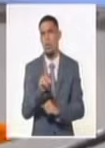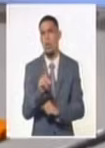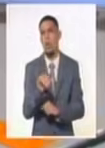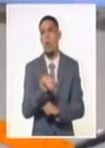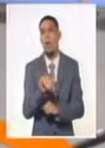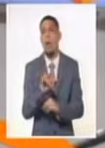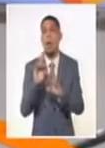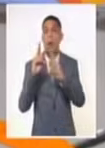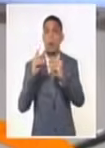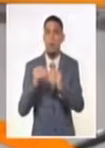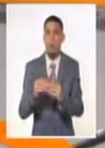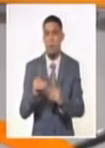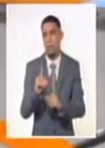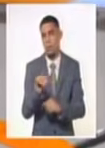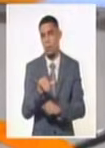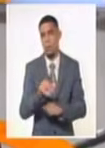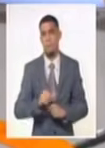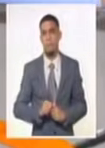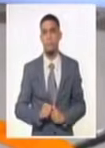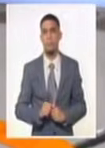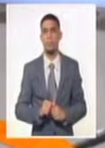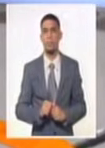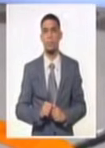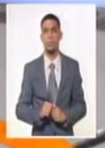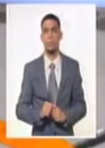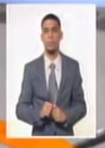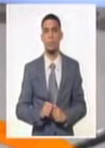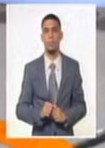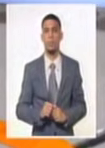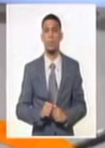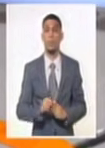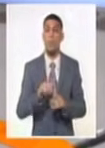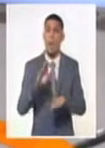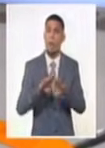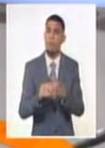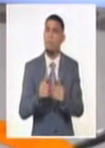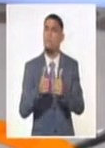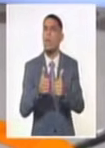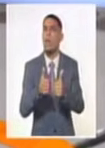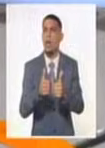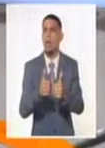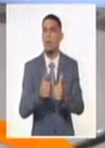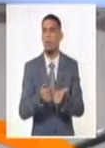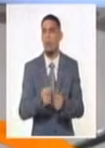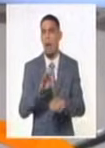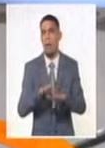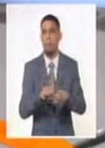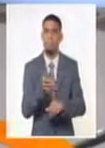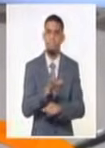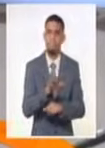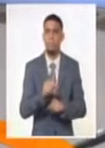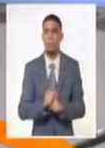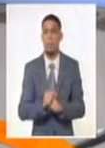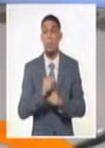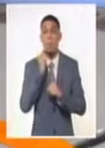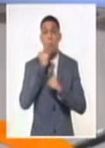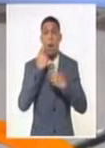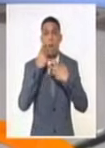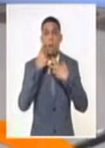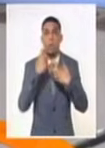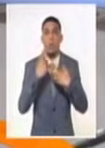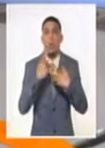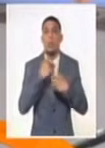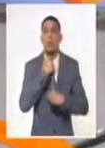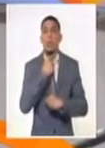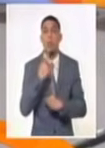de conciliar todo. Eso no quiere decir que siempre nos sale bien, pero le damos mucha importancia a poder ver eso, porque además cada decisión que se toma a